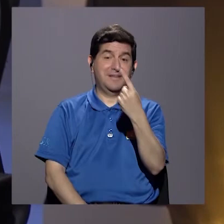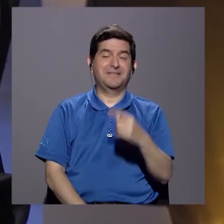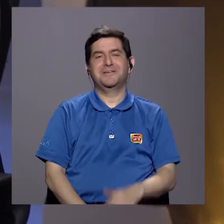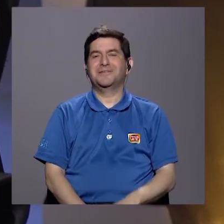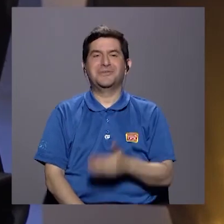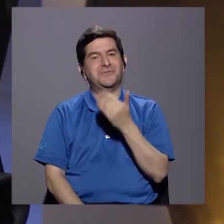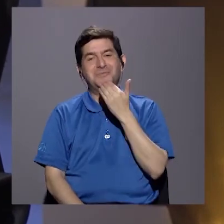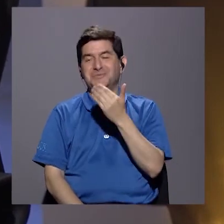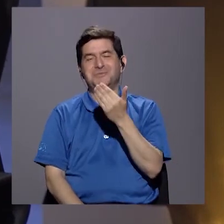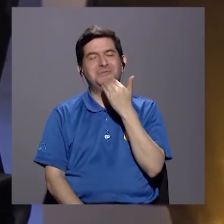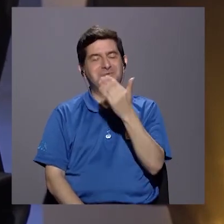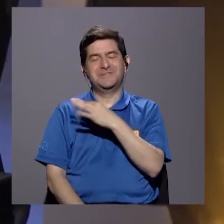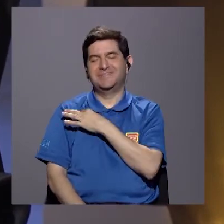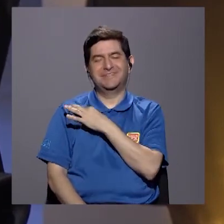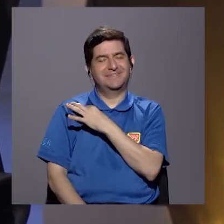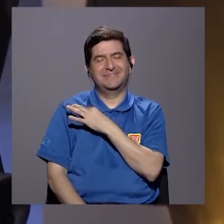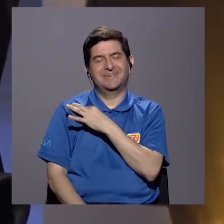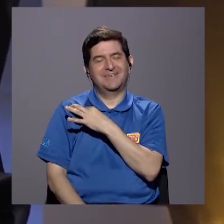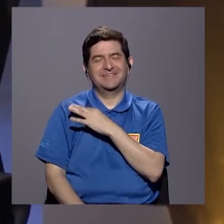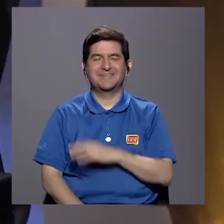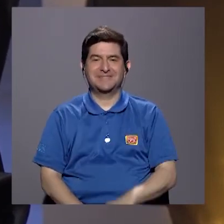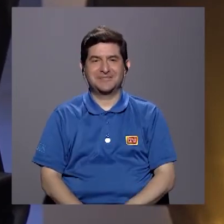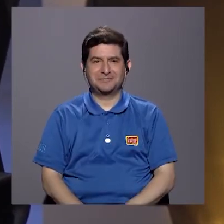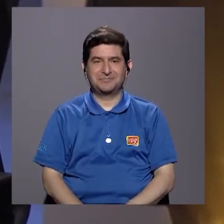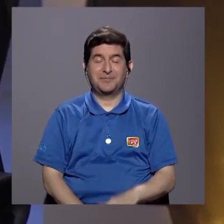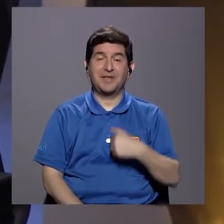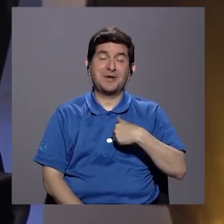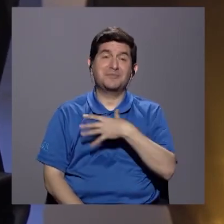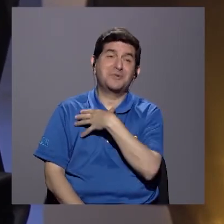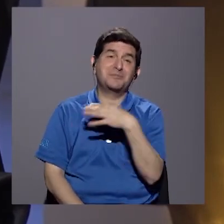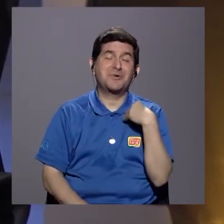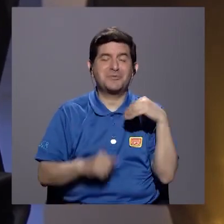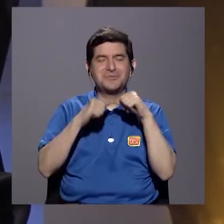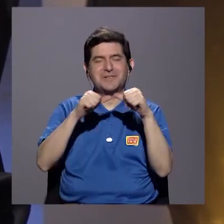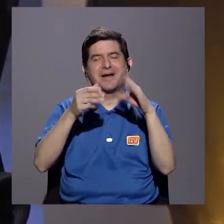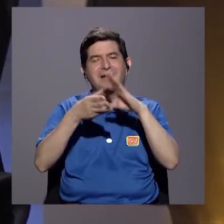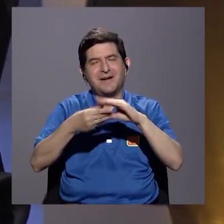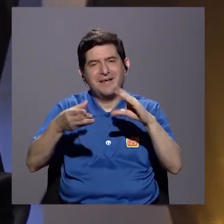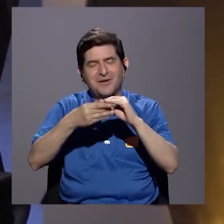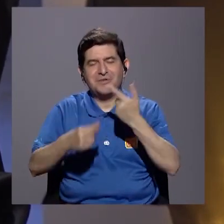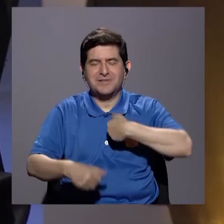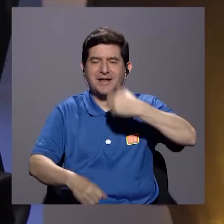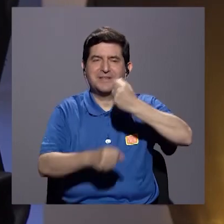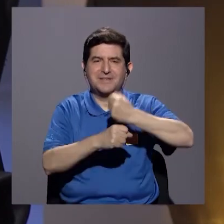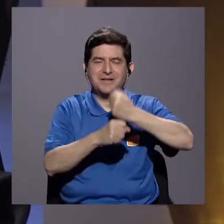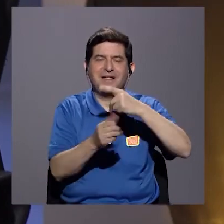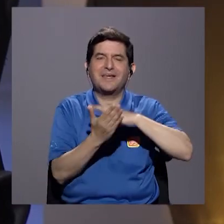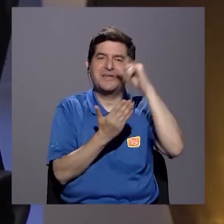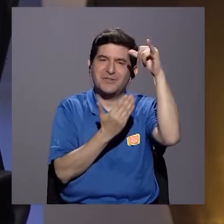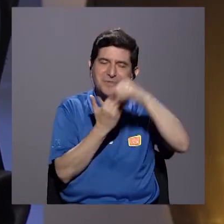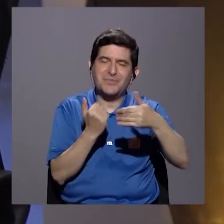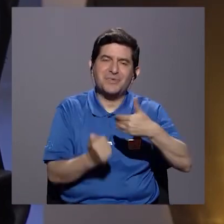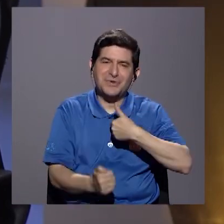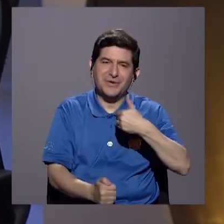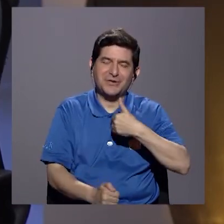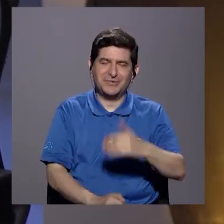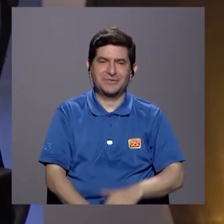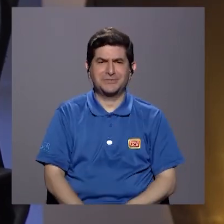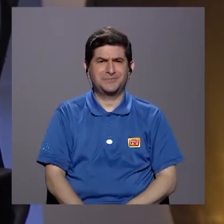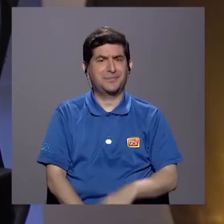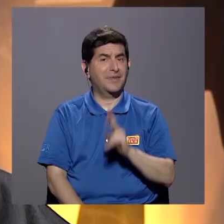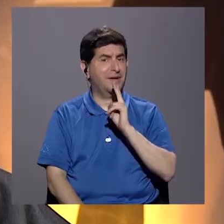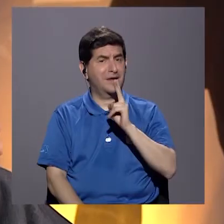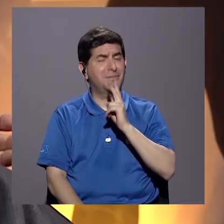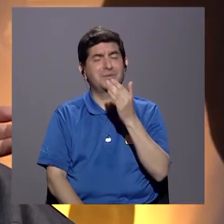Ahí me quedo, le agradezco la invitación y bueno, me encantaría seguirle contando de lo que estamos haciendo y de los proyectos que